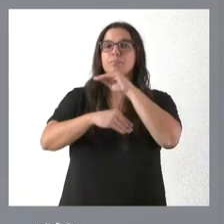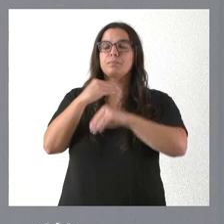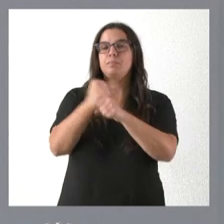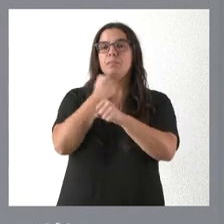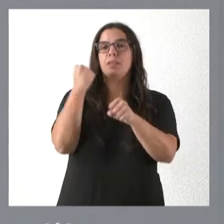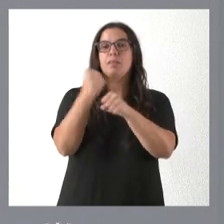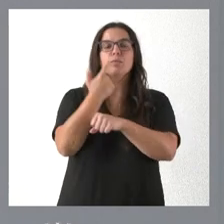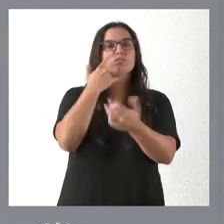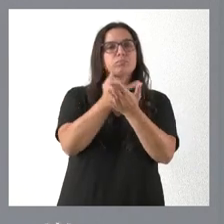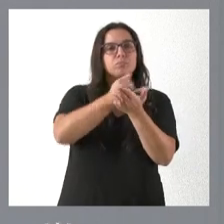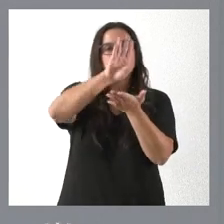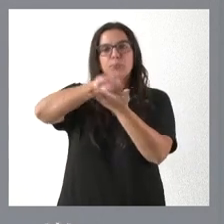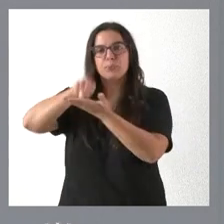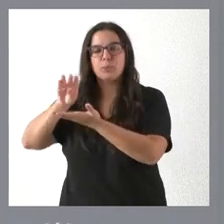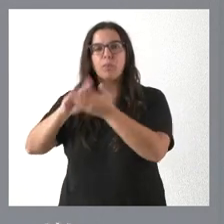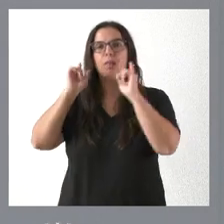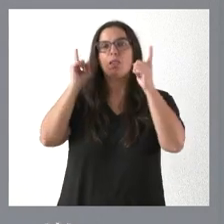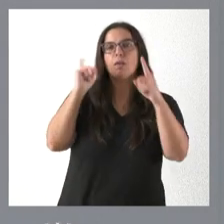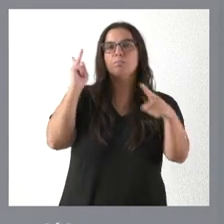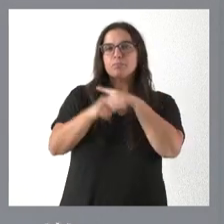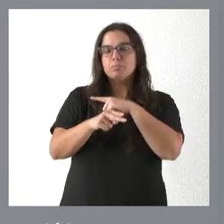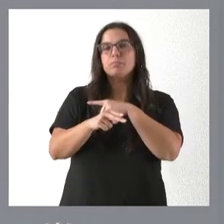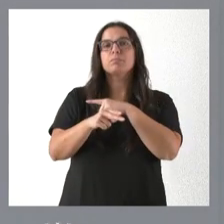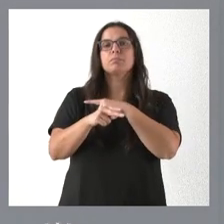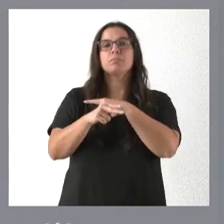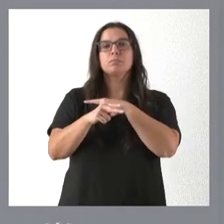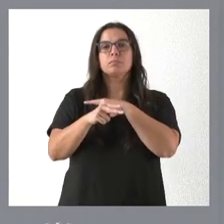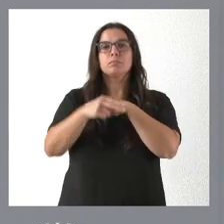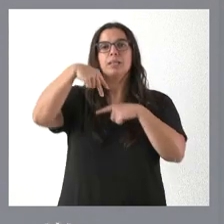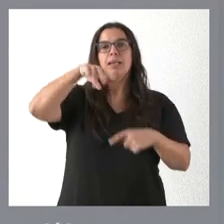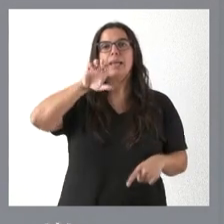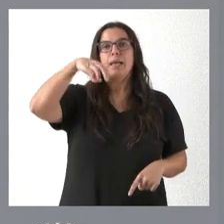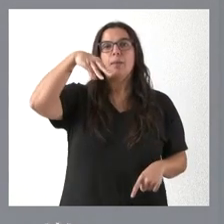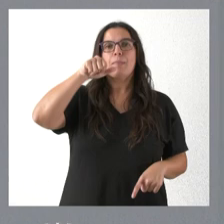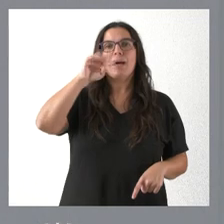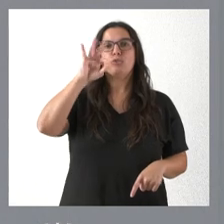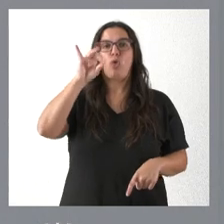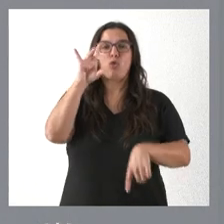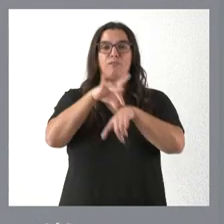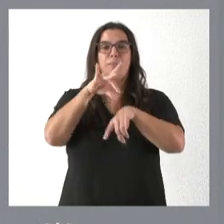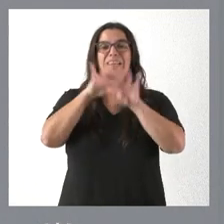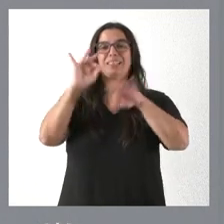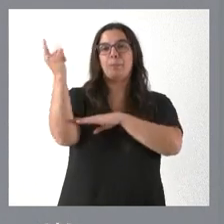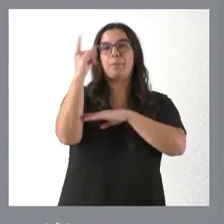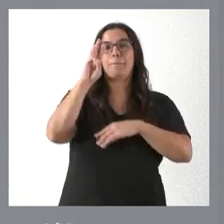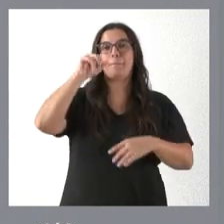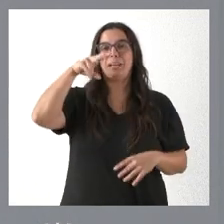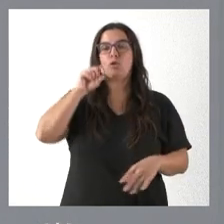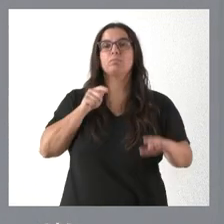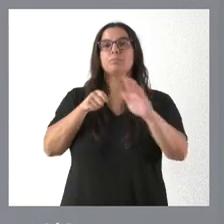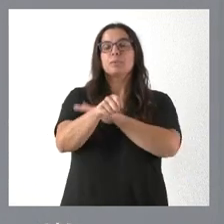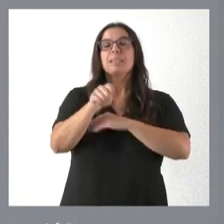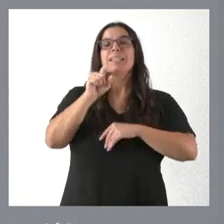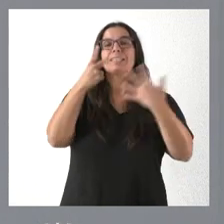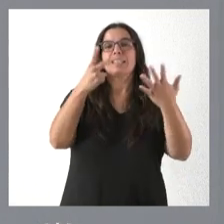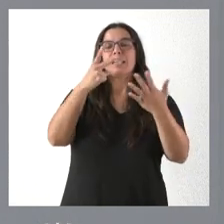de muestreo prevención y erradicación del nematodo del pino se invierte en uno coma siete millones de euros se trata